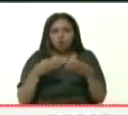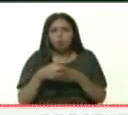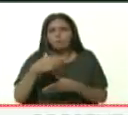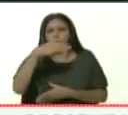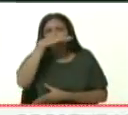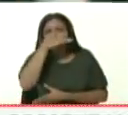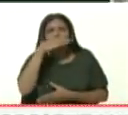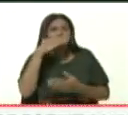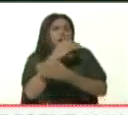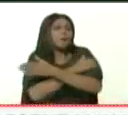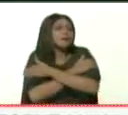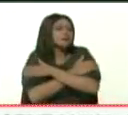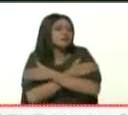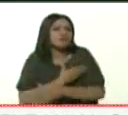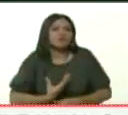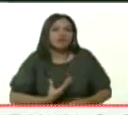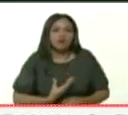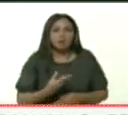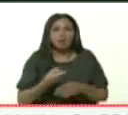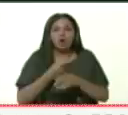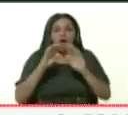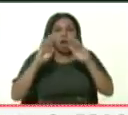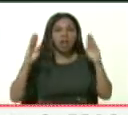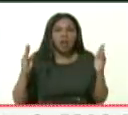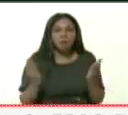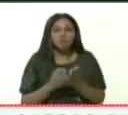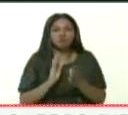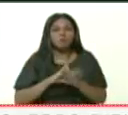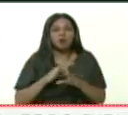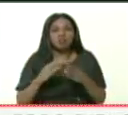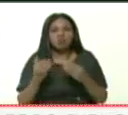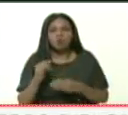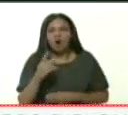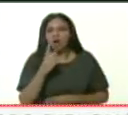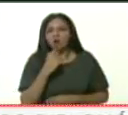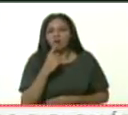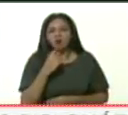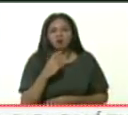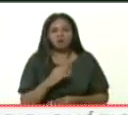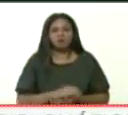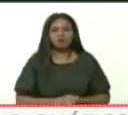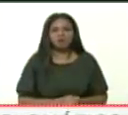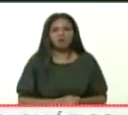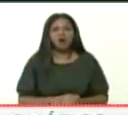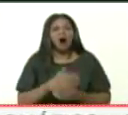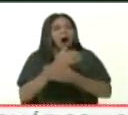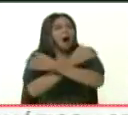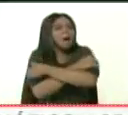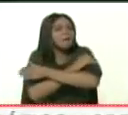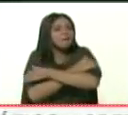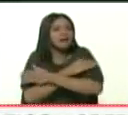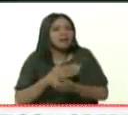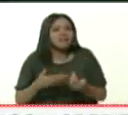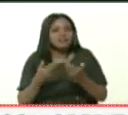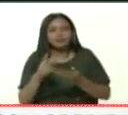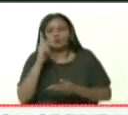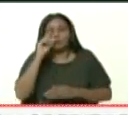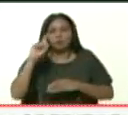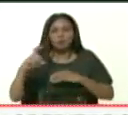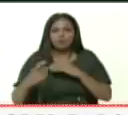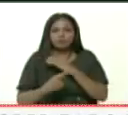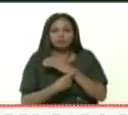alias Nandito, todos ellos buscados en el mundo entero porque todos tienen código rojo de Interpol. Se abrazan, le entregan al señor Juan